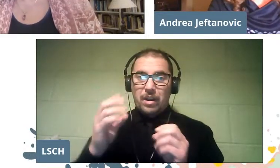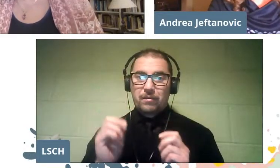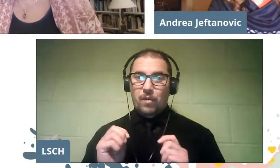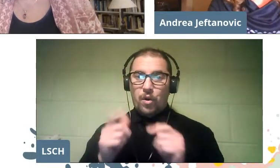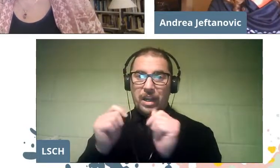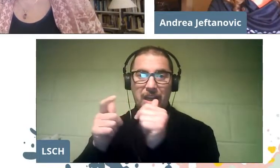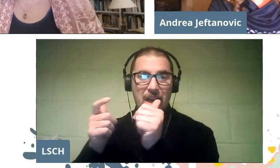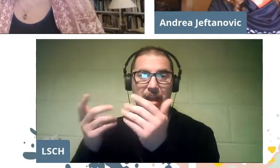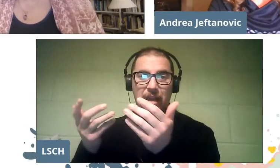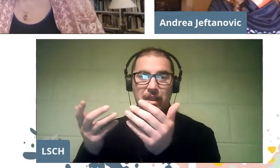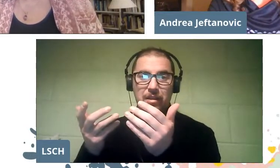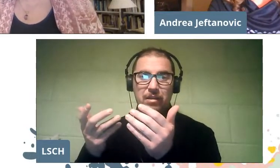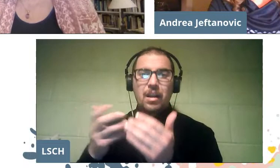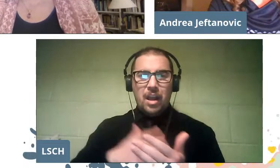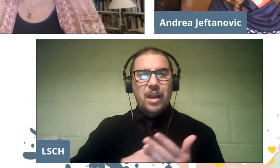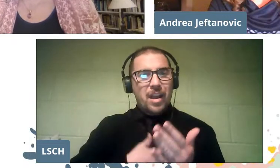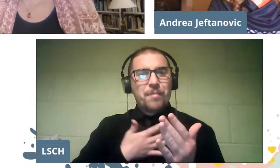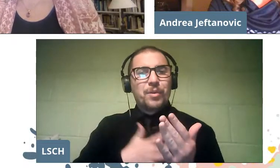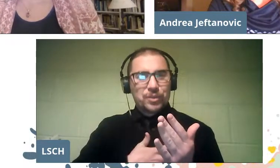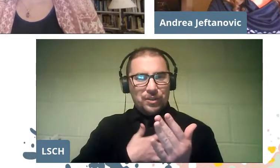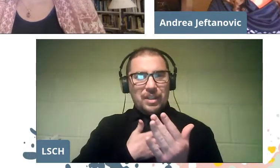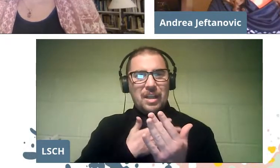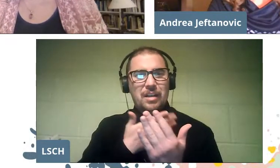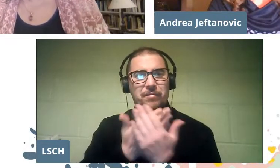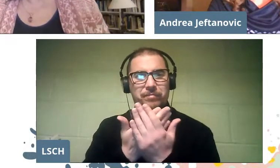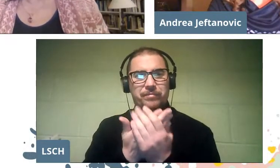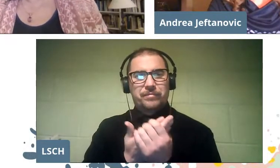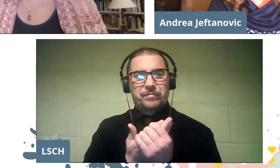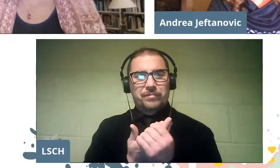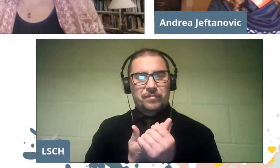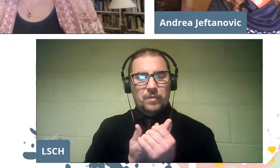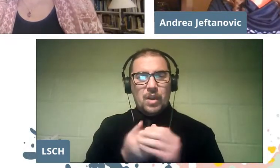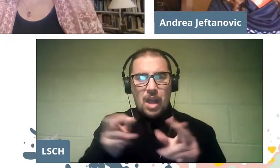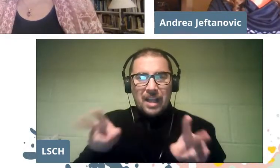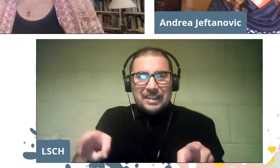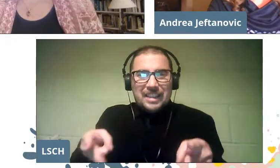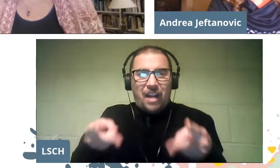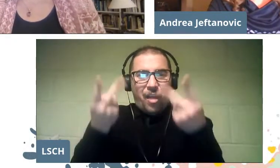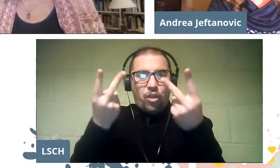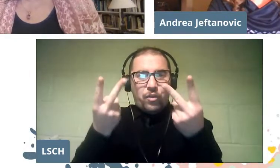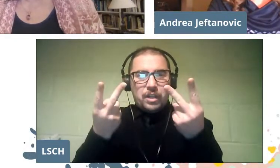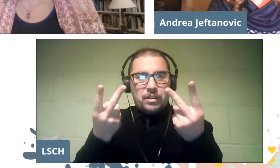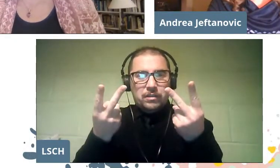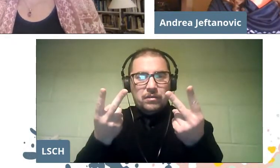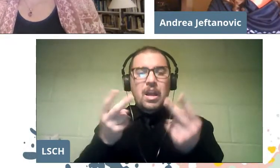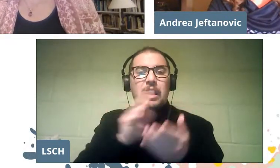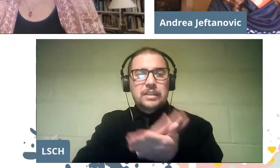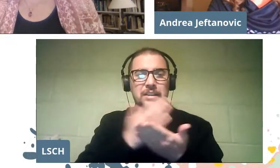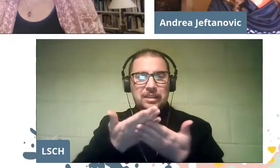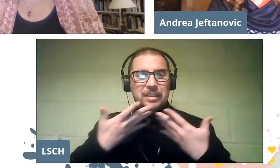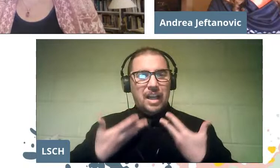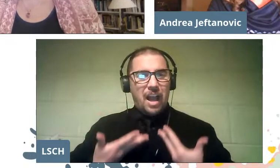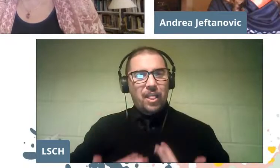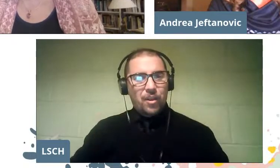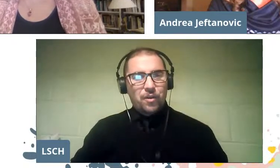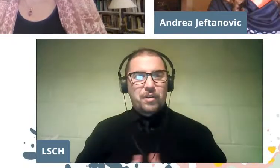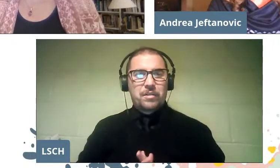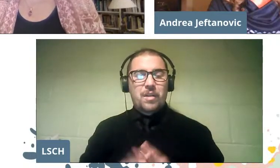original, emocionante, redentora, sanadora.